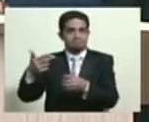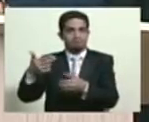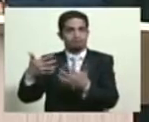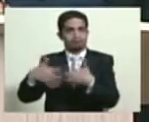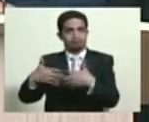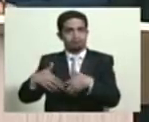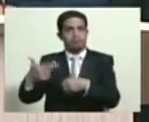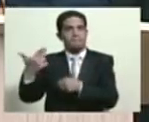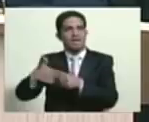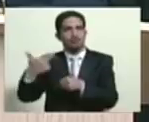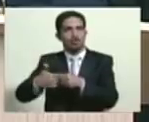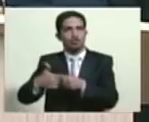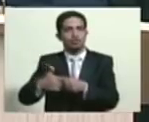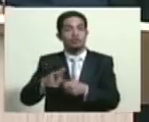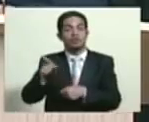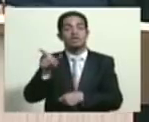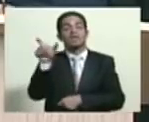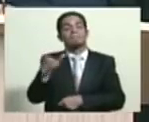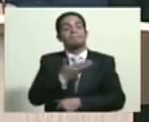Trump firma eso